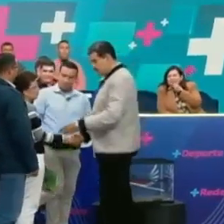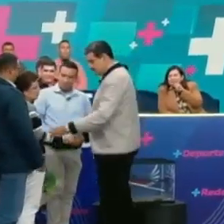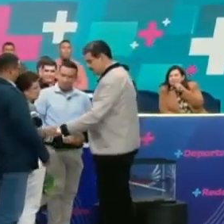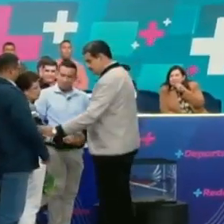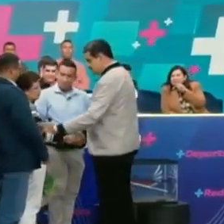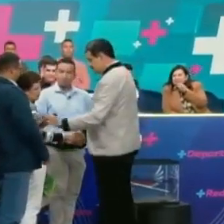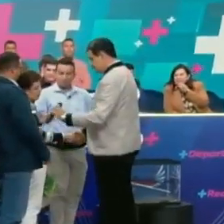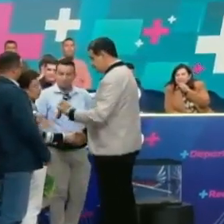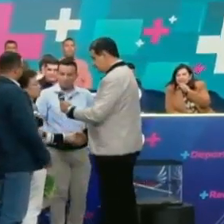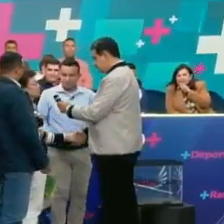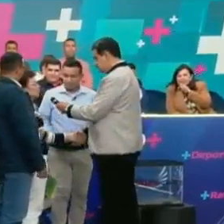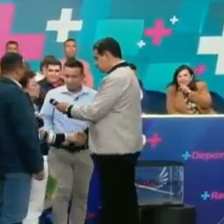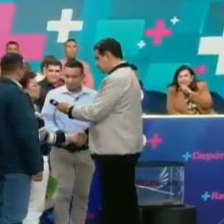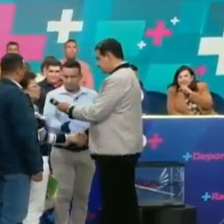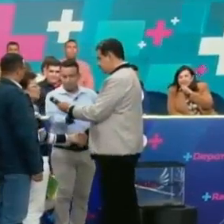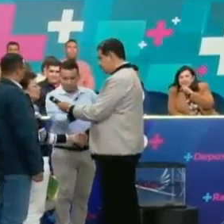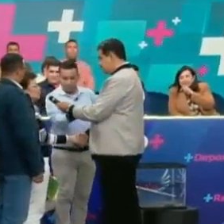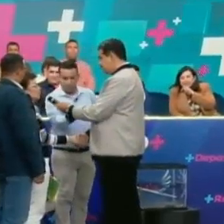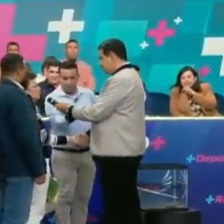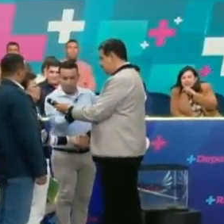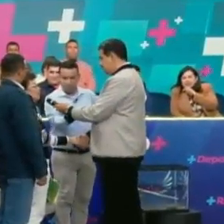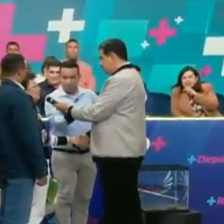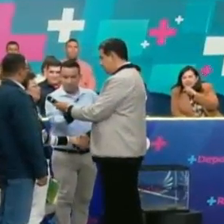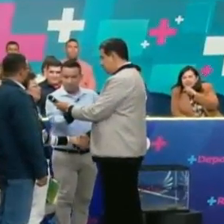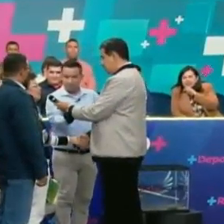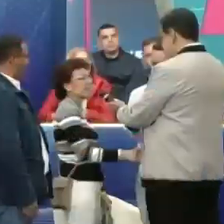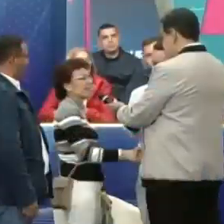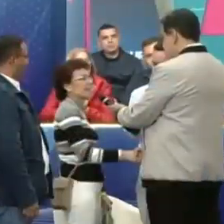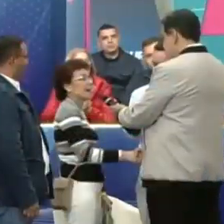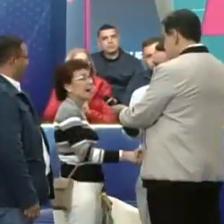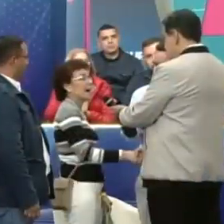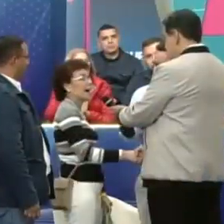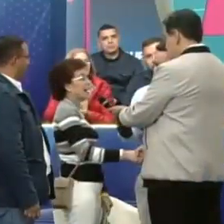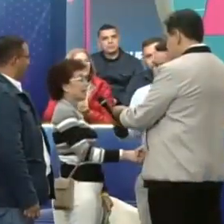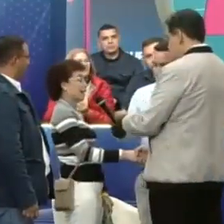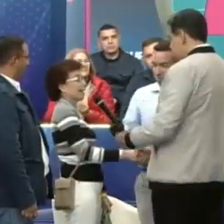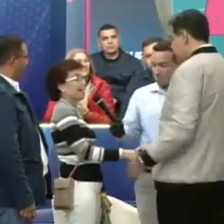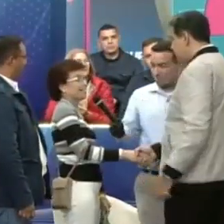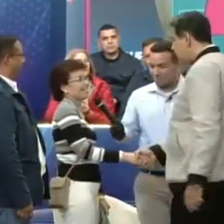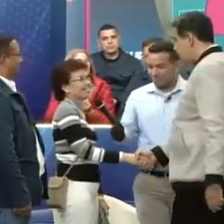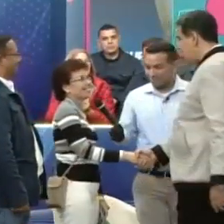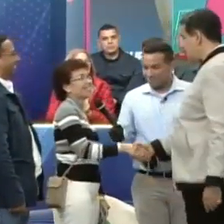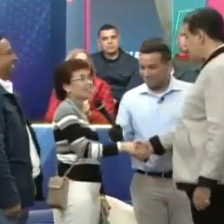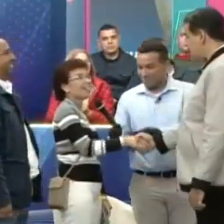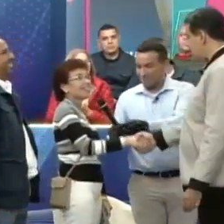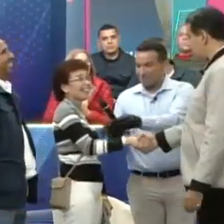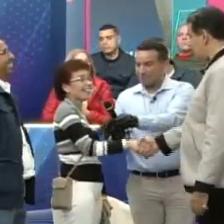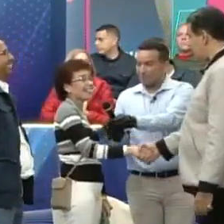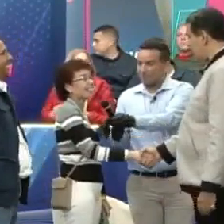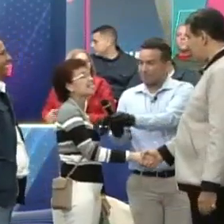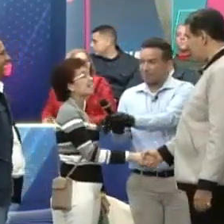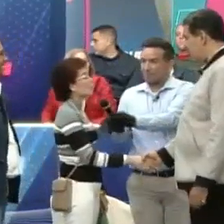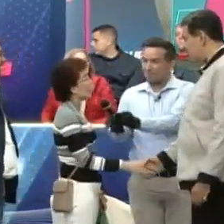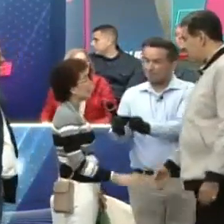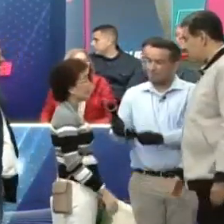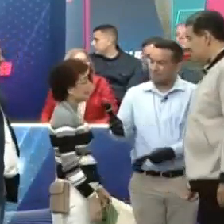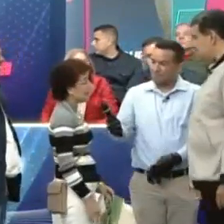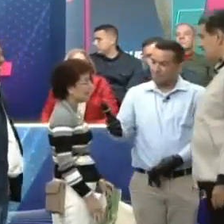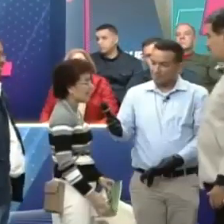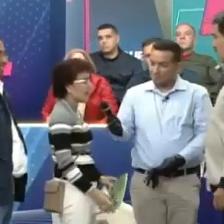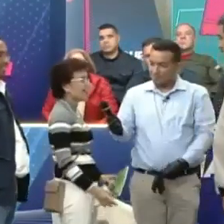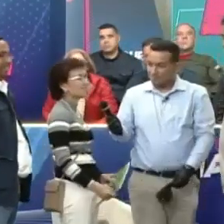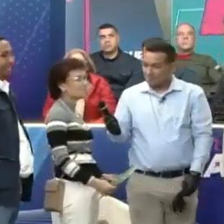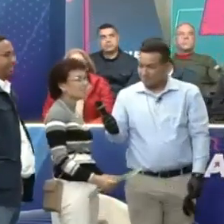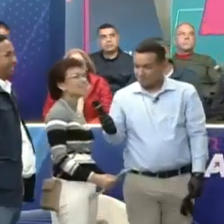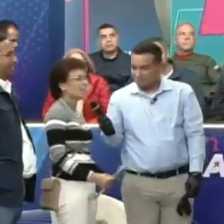del Ministerio de Ecosocialismo. ¿Pero de qué parte del país, digo yo? Ah, de Caracas. ¿Caraqueña? ¿Qué parte de Caracas? De San Juan, la